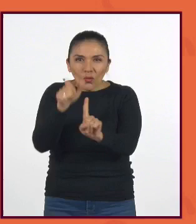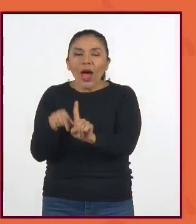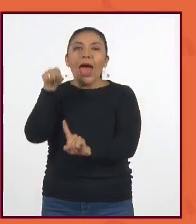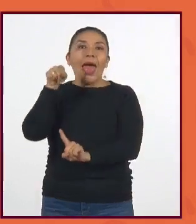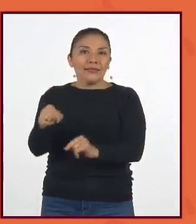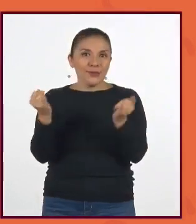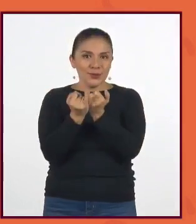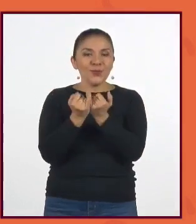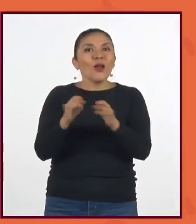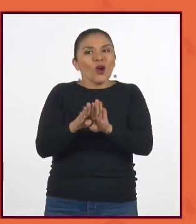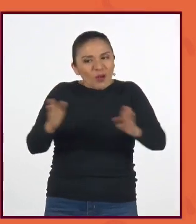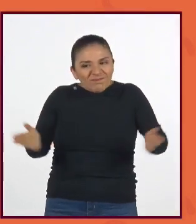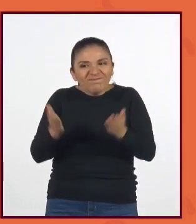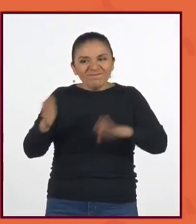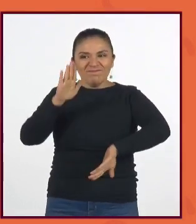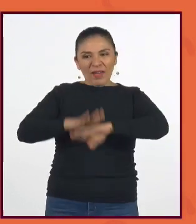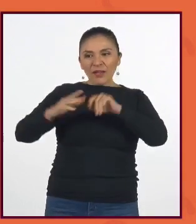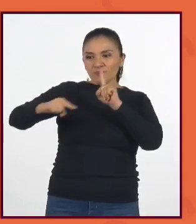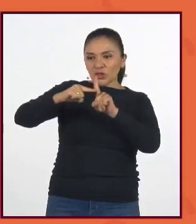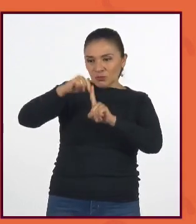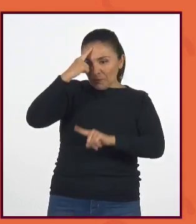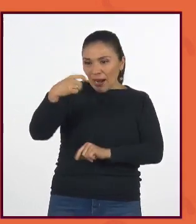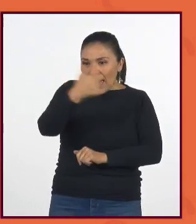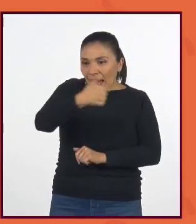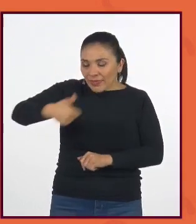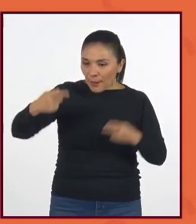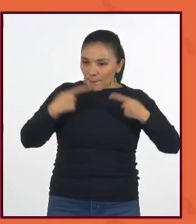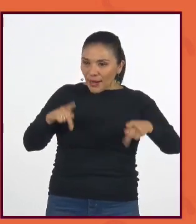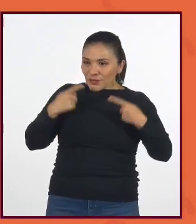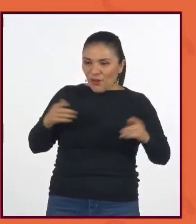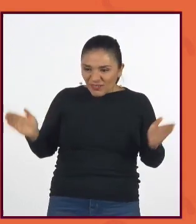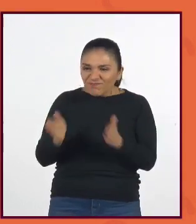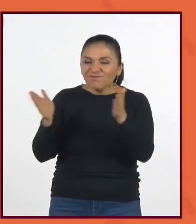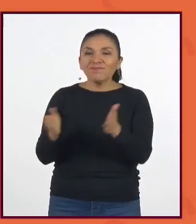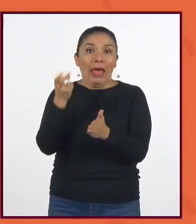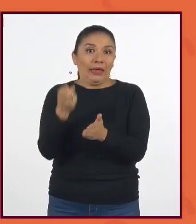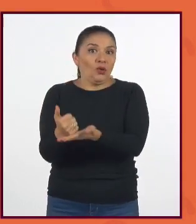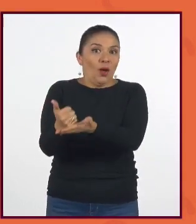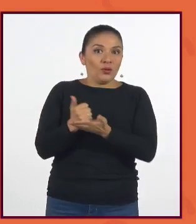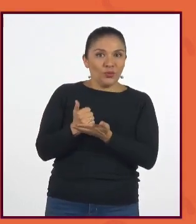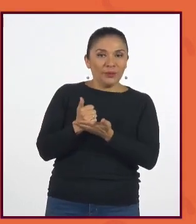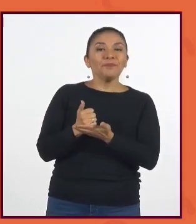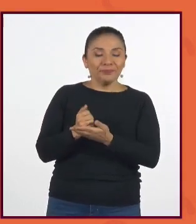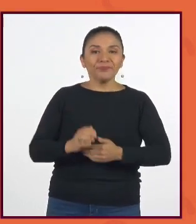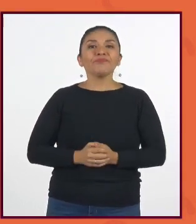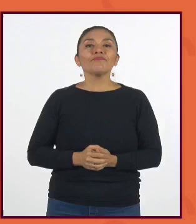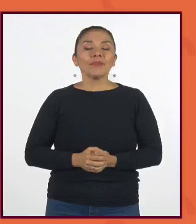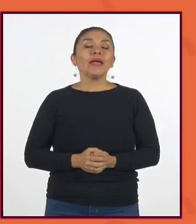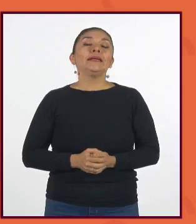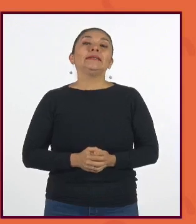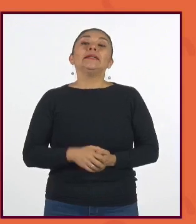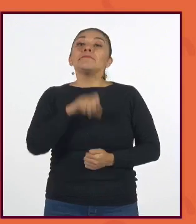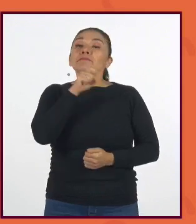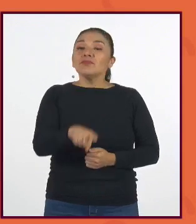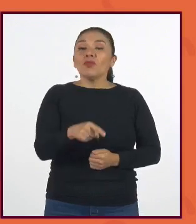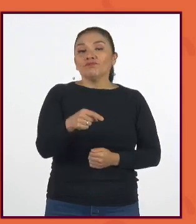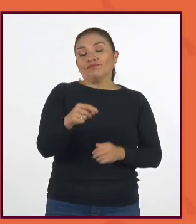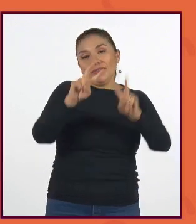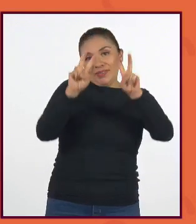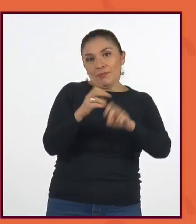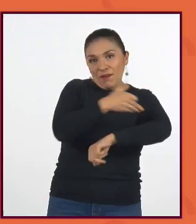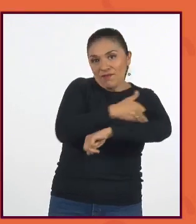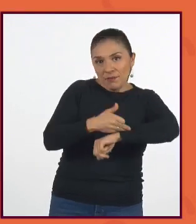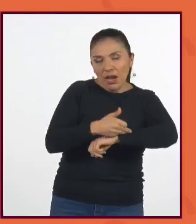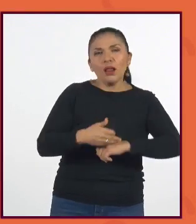que fomenten estos factores individuales nos va a ayudar muchísimo. Dentro de los factores familiares, pues también cómo está